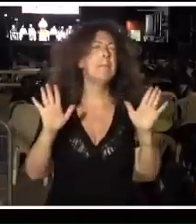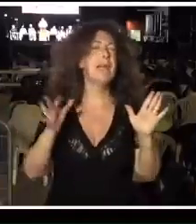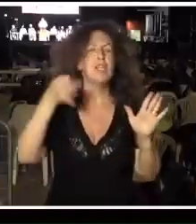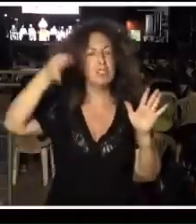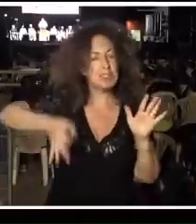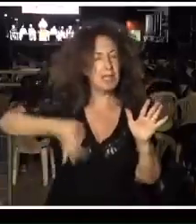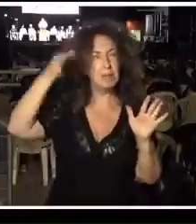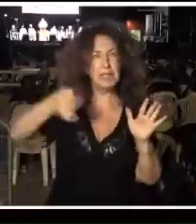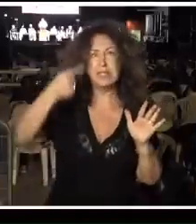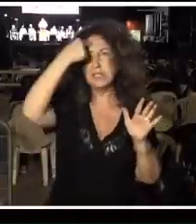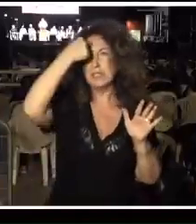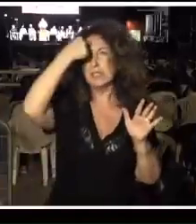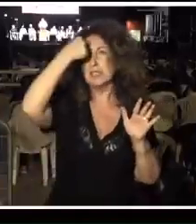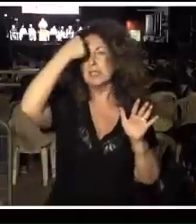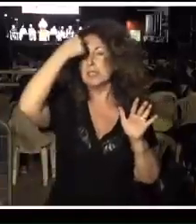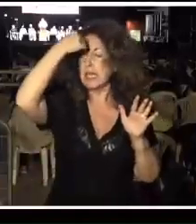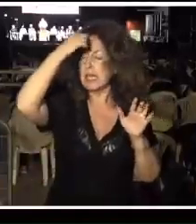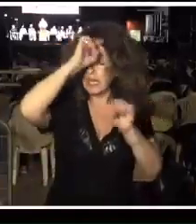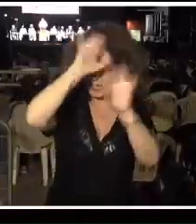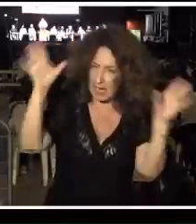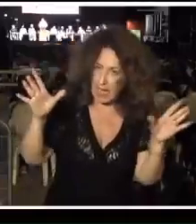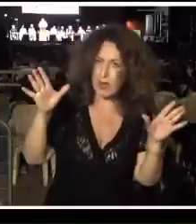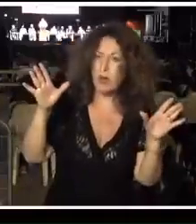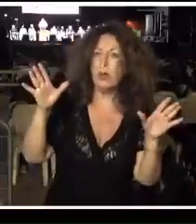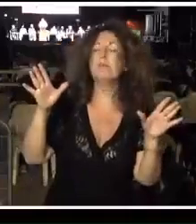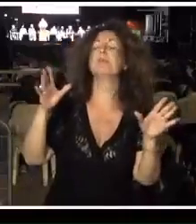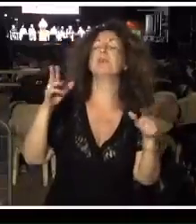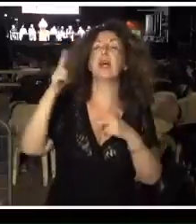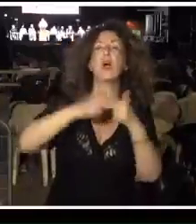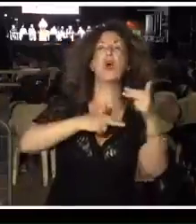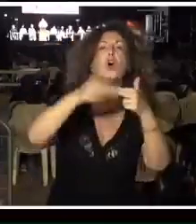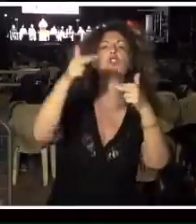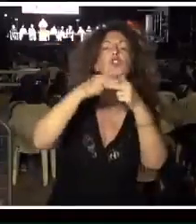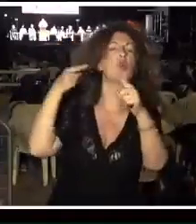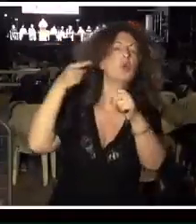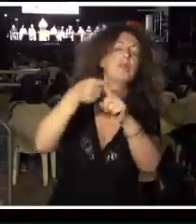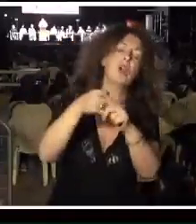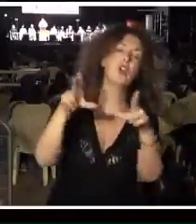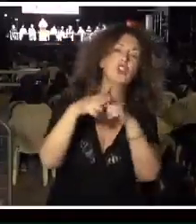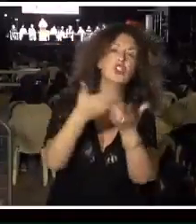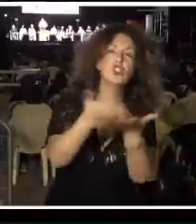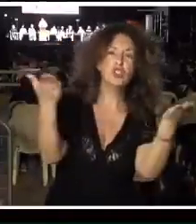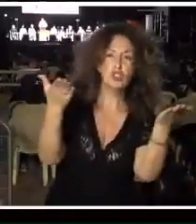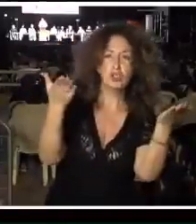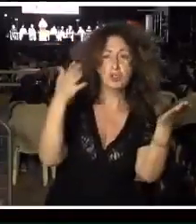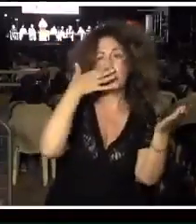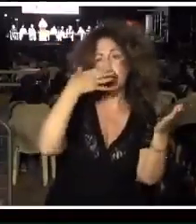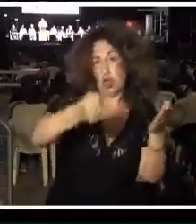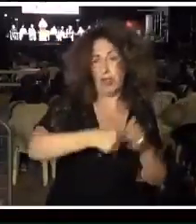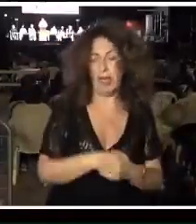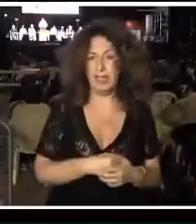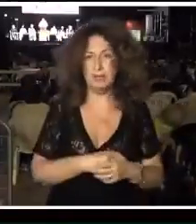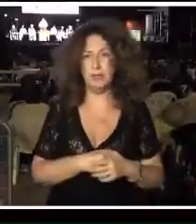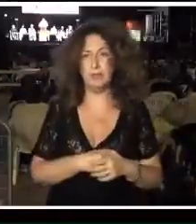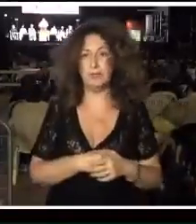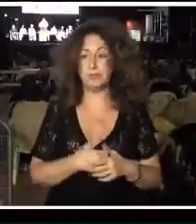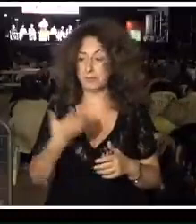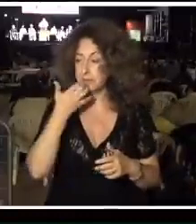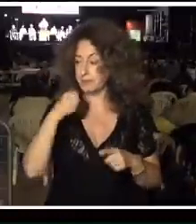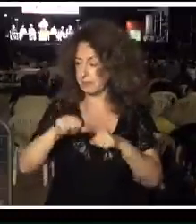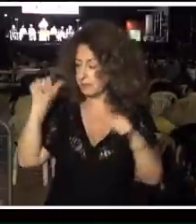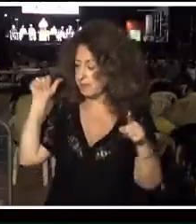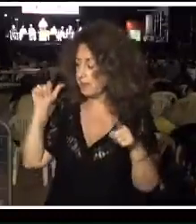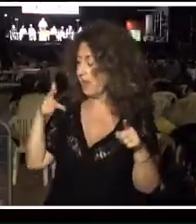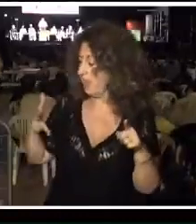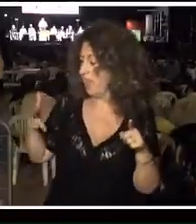a nuestro horizonte estratégico de construcción del socialismo. Si los derechos conquistados por